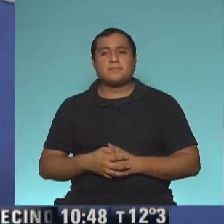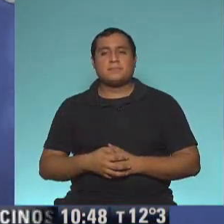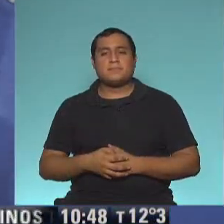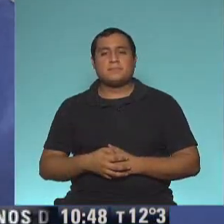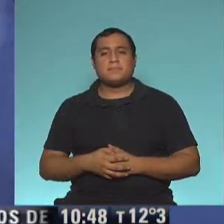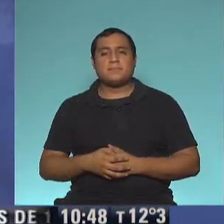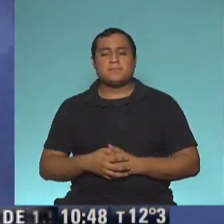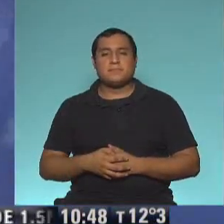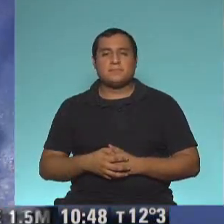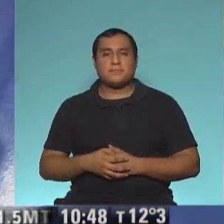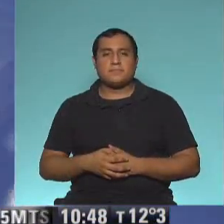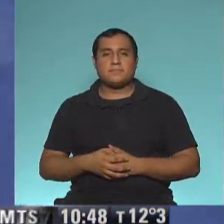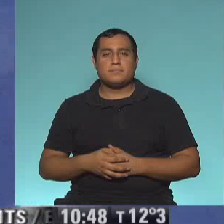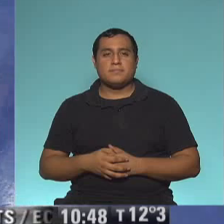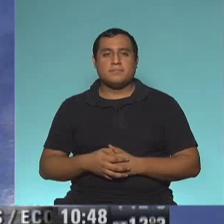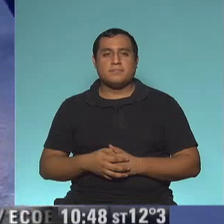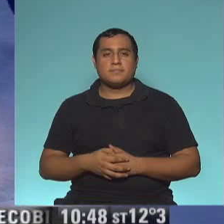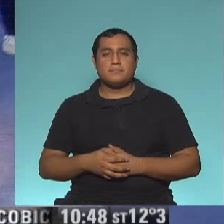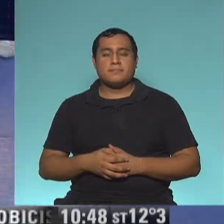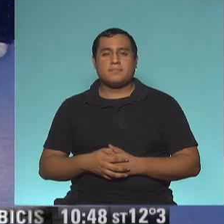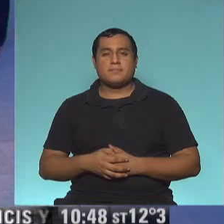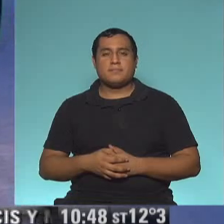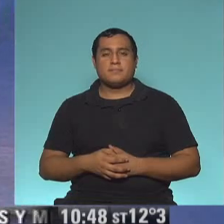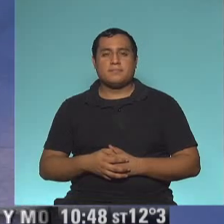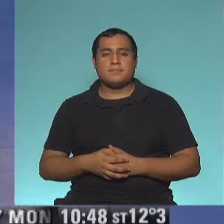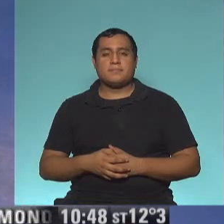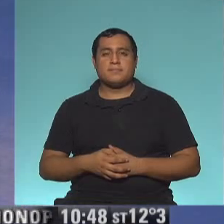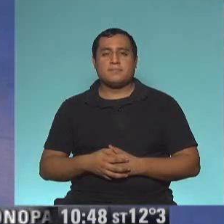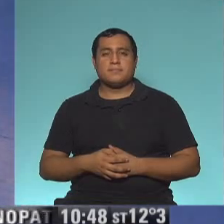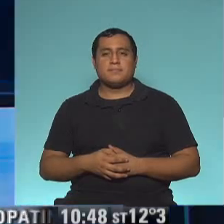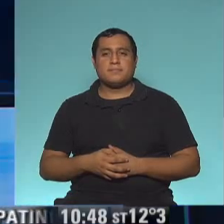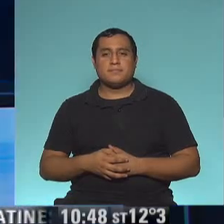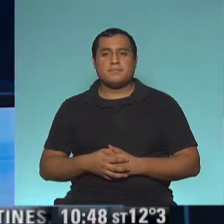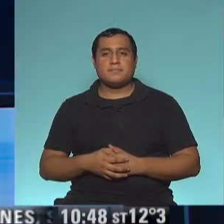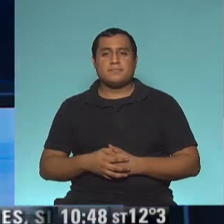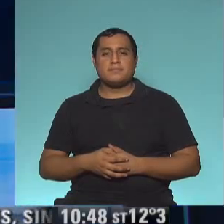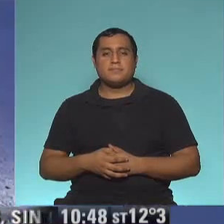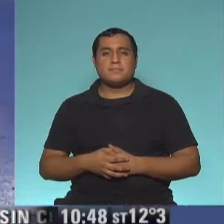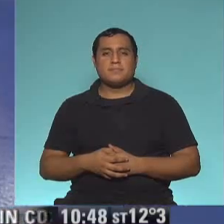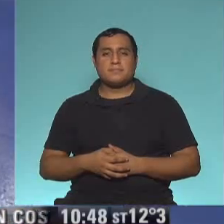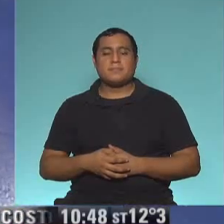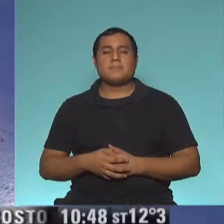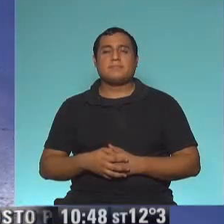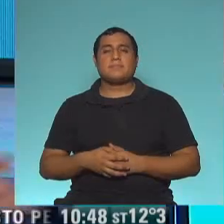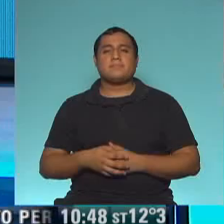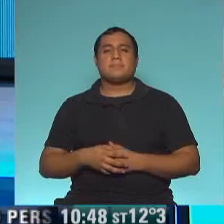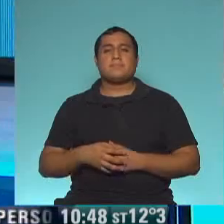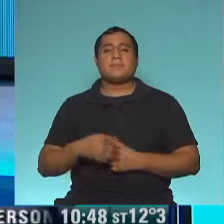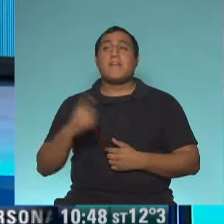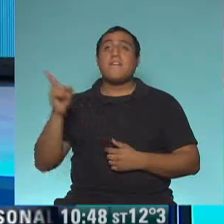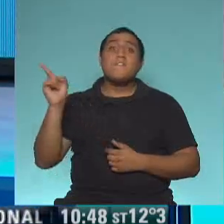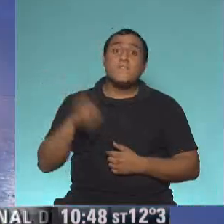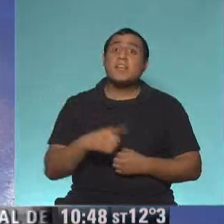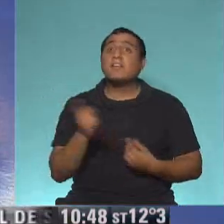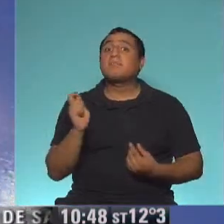la ensalada que está de moda, que está de moda. ¡Preparen! ¡Preparen! ¡Y ahí viene! ¡Y ahí